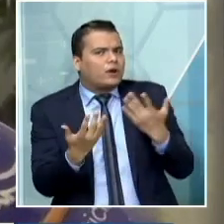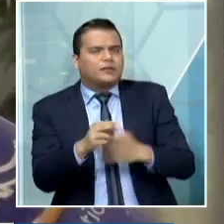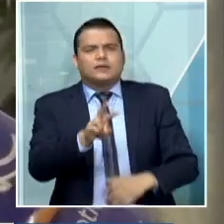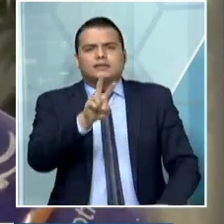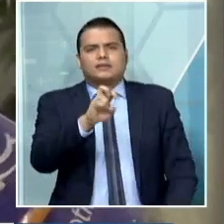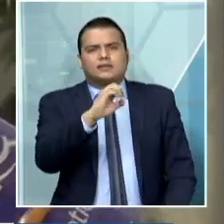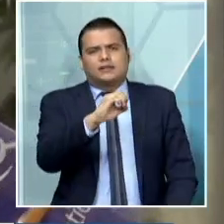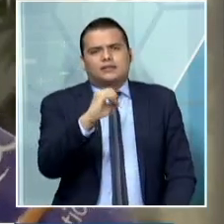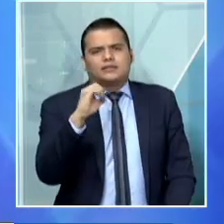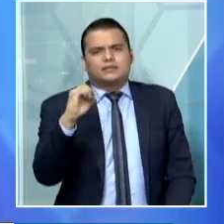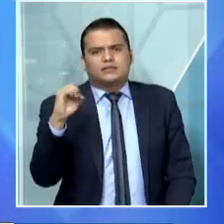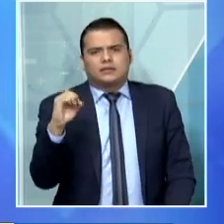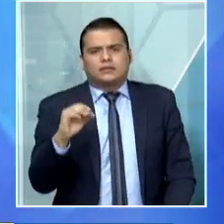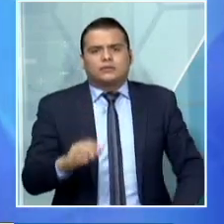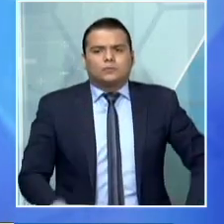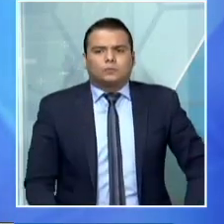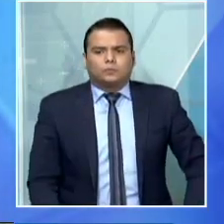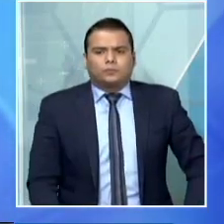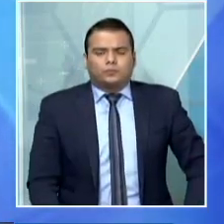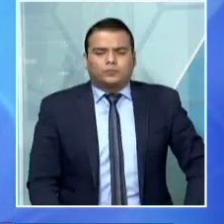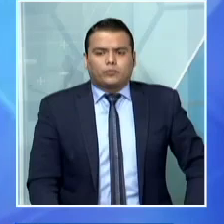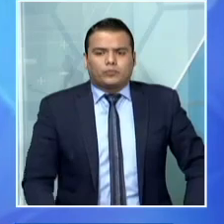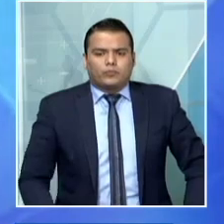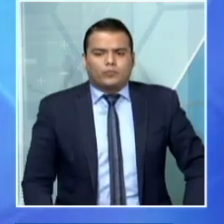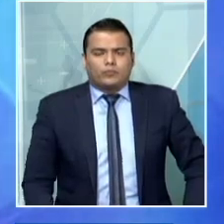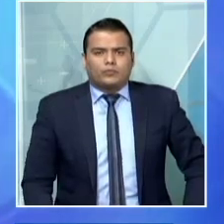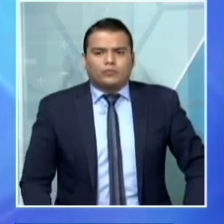contrarios a la convivencia.